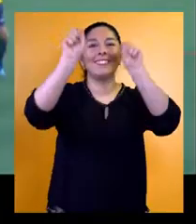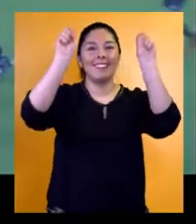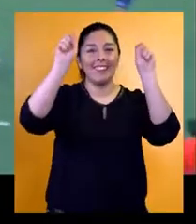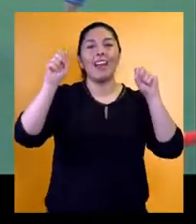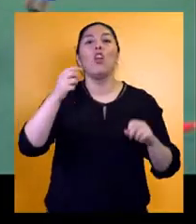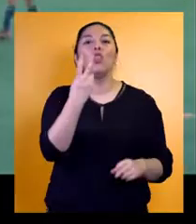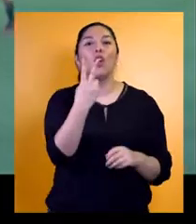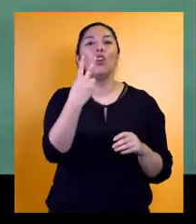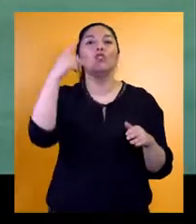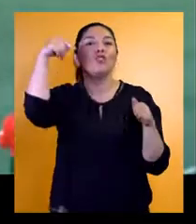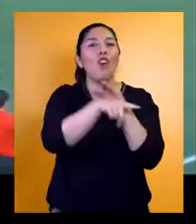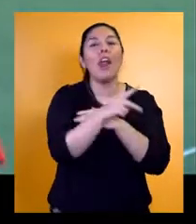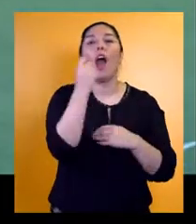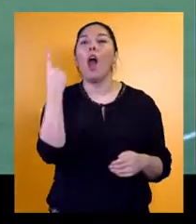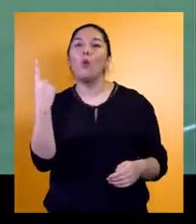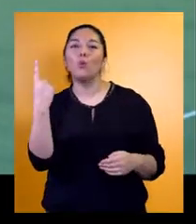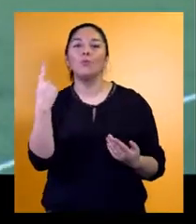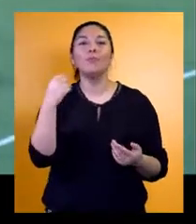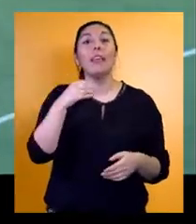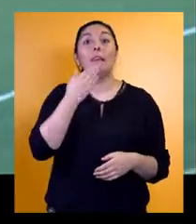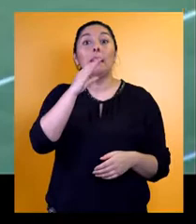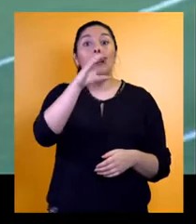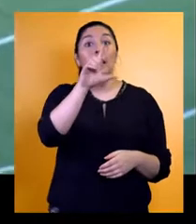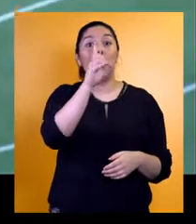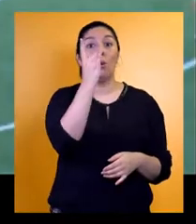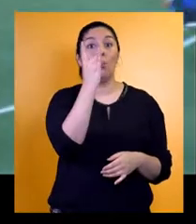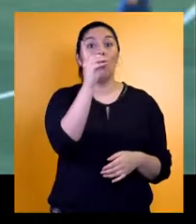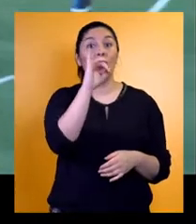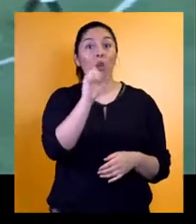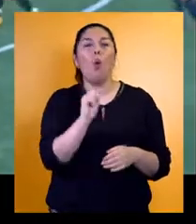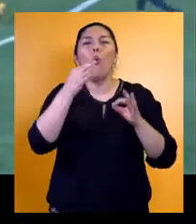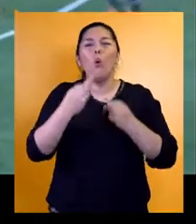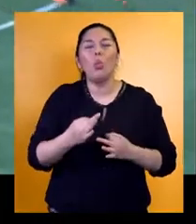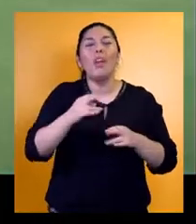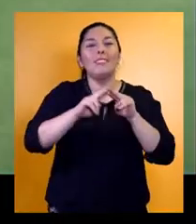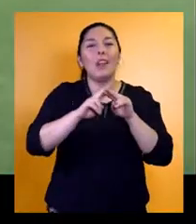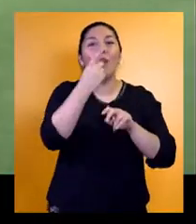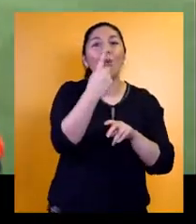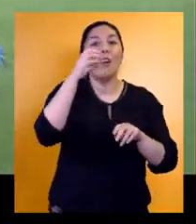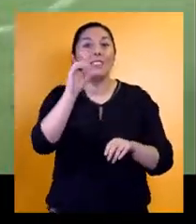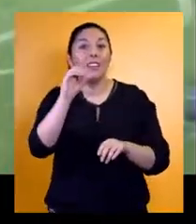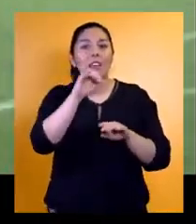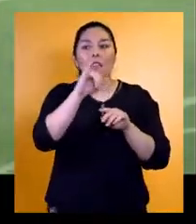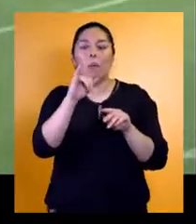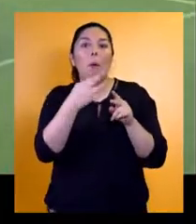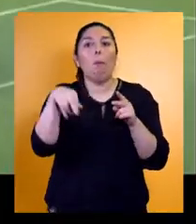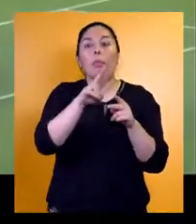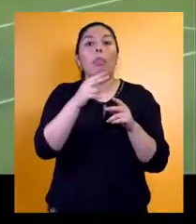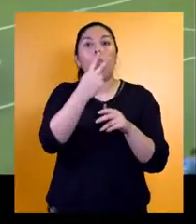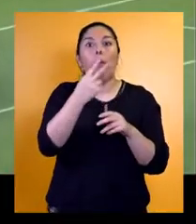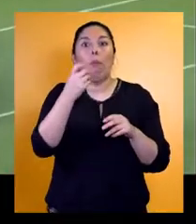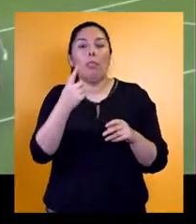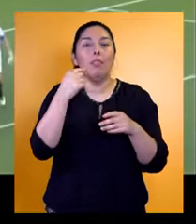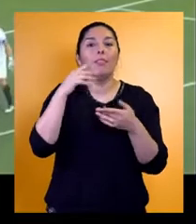2-1. Antes, Claudio Enríquez para el local en el 1-0 y Axel Cerda en la igualdad transitoria. Fue